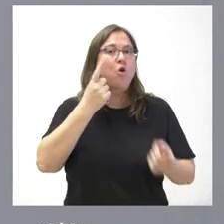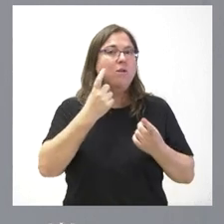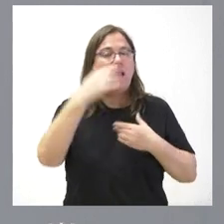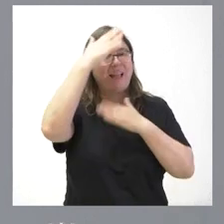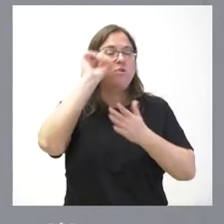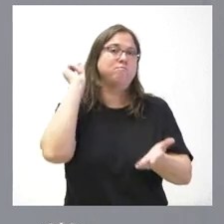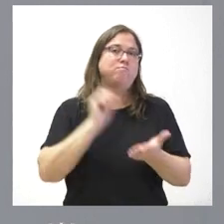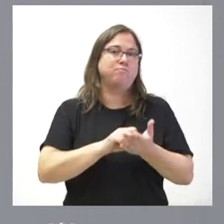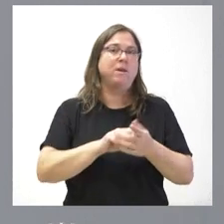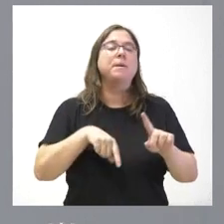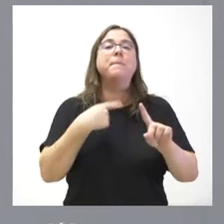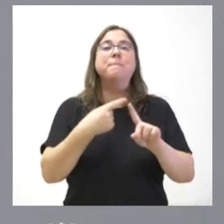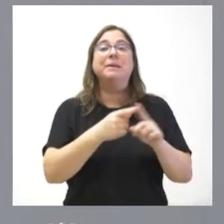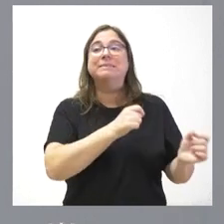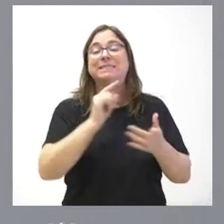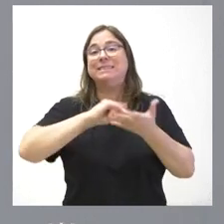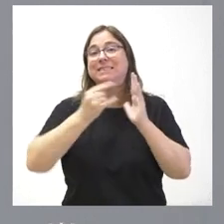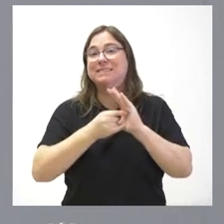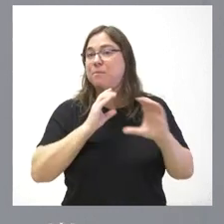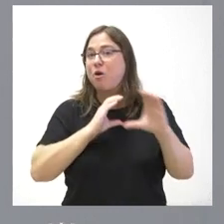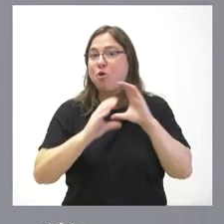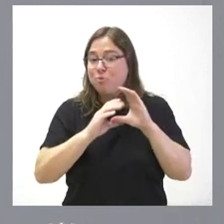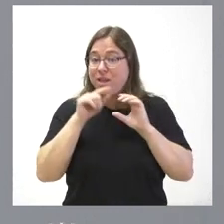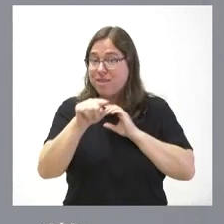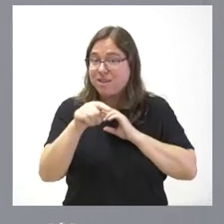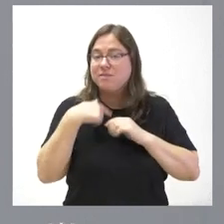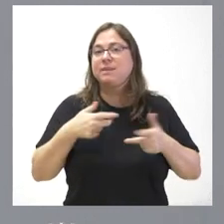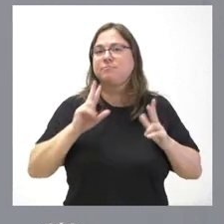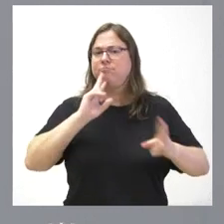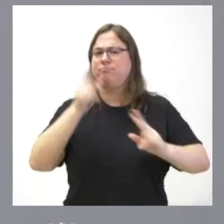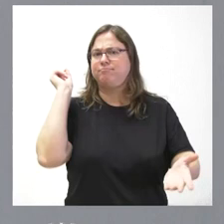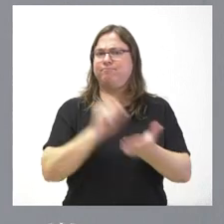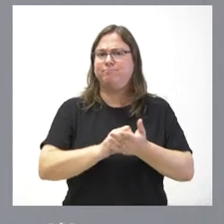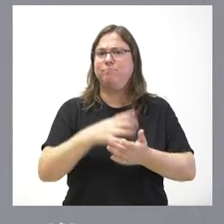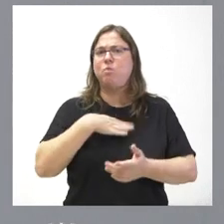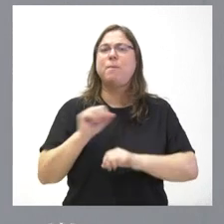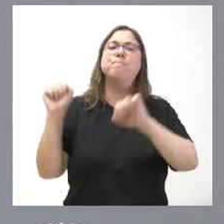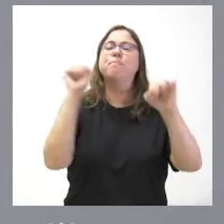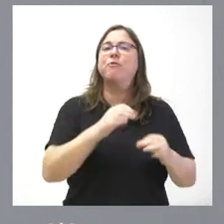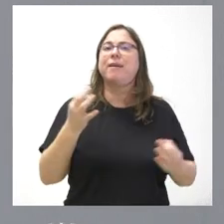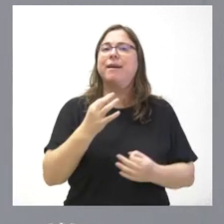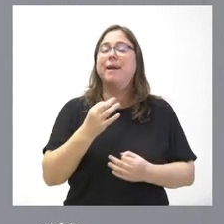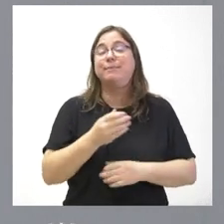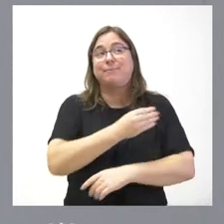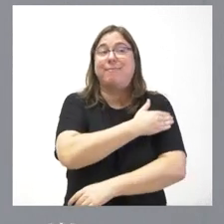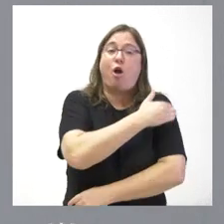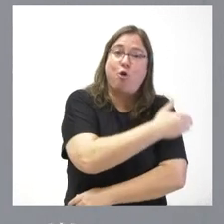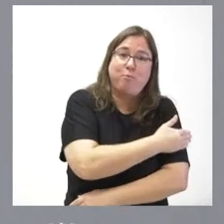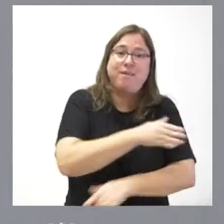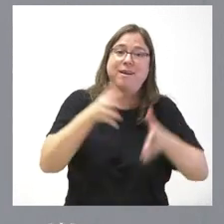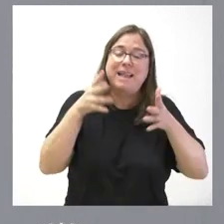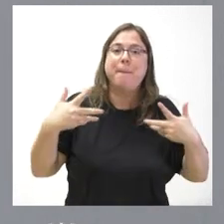inmediata y derivación cuyo sistema de comunicaciones permite dar una respuesta eficaz para proteger acompañar guiar y asesorar a las